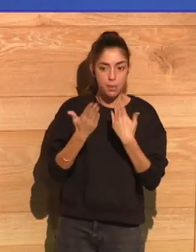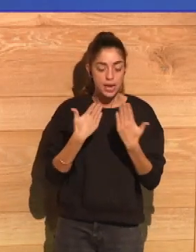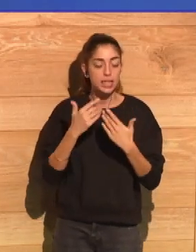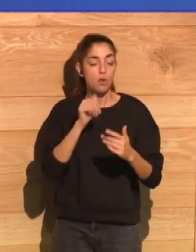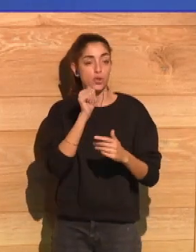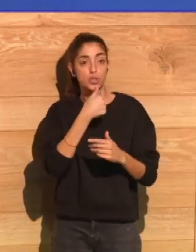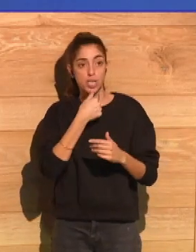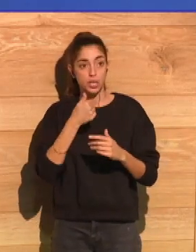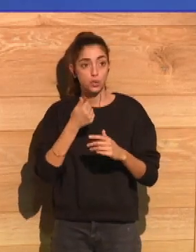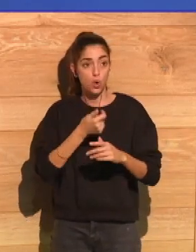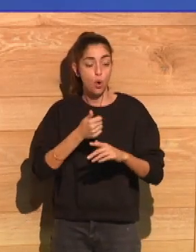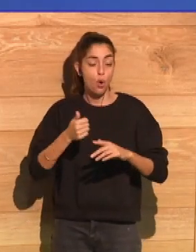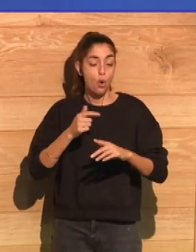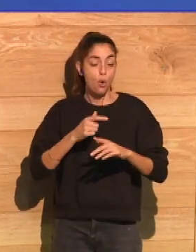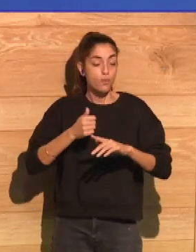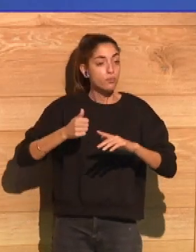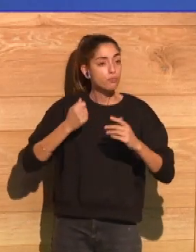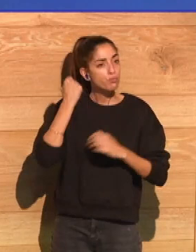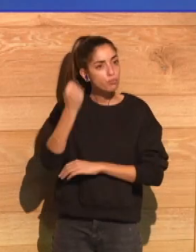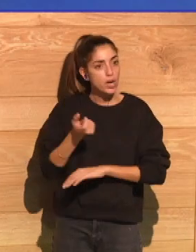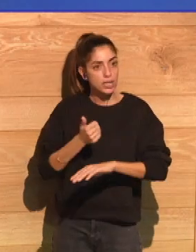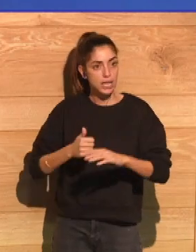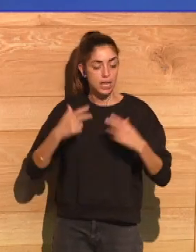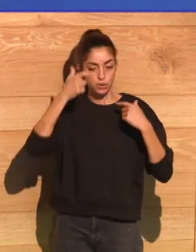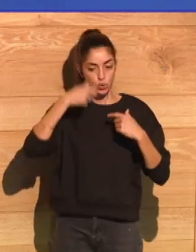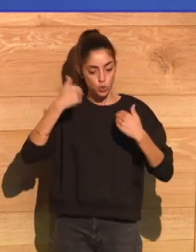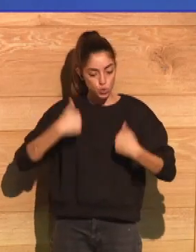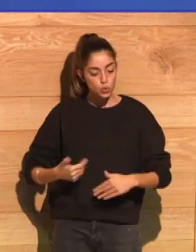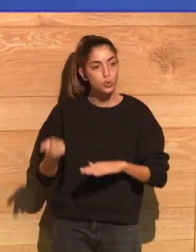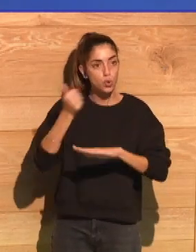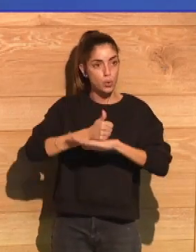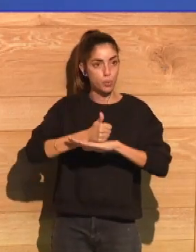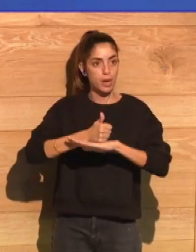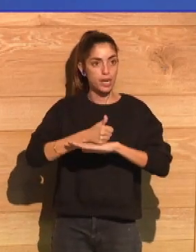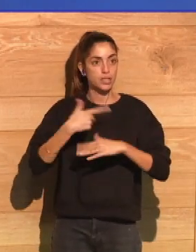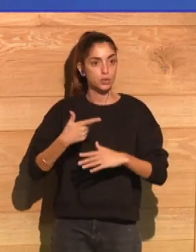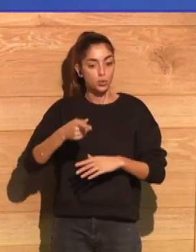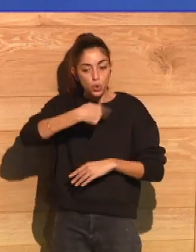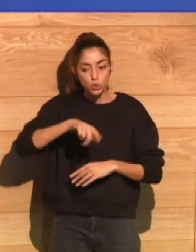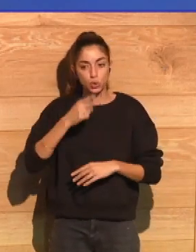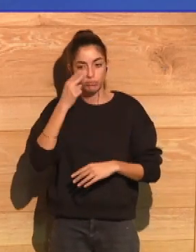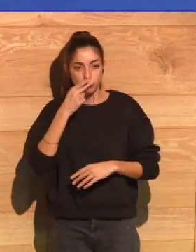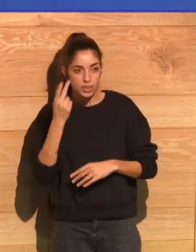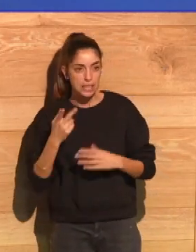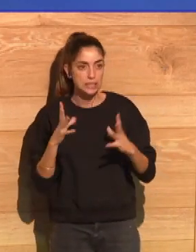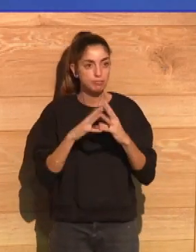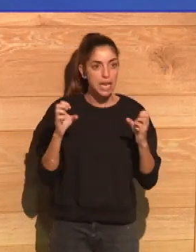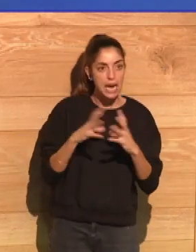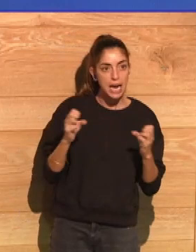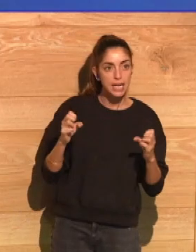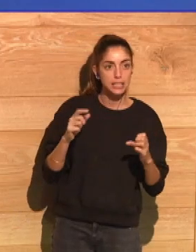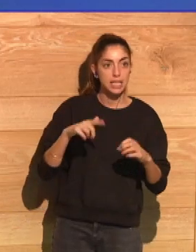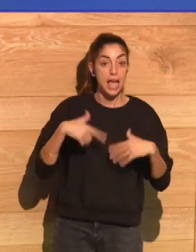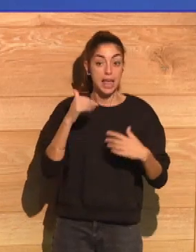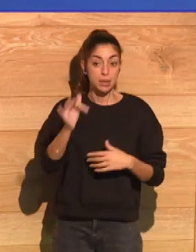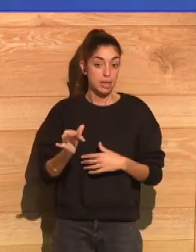que digo, es un cómic esperadísimo. Todo lo que haces nos interesa y lo esperamos con muchas ganas, pero es que además ha pasado pues casi una